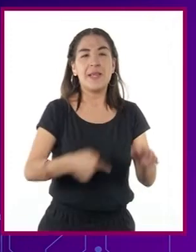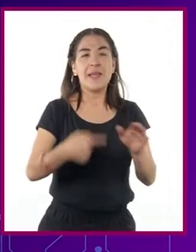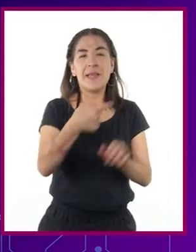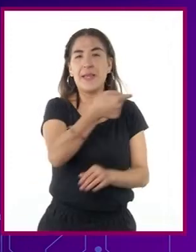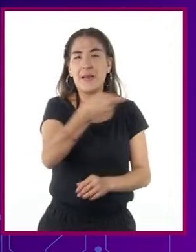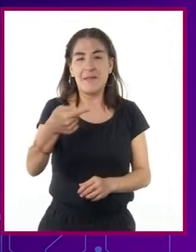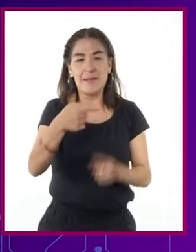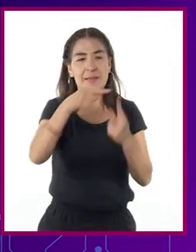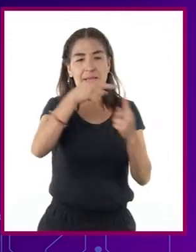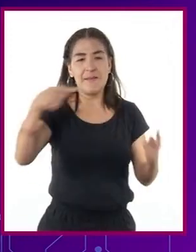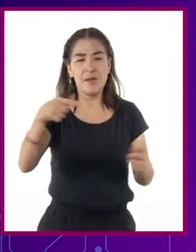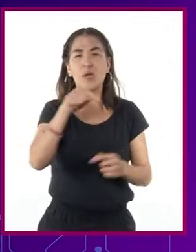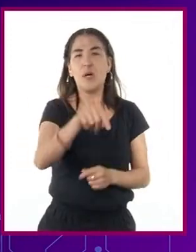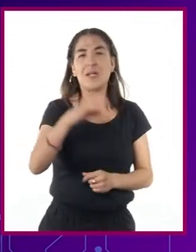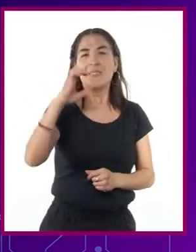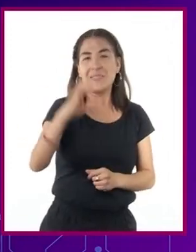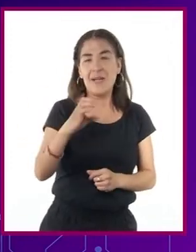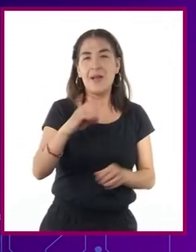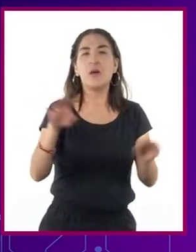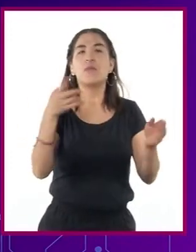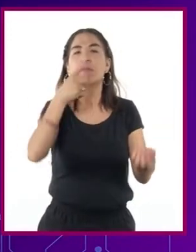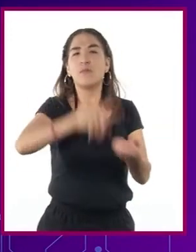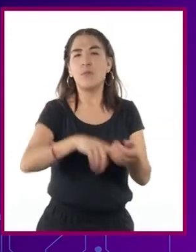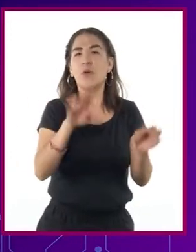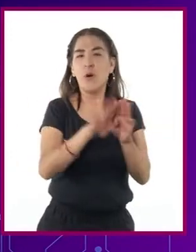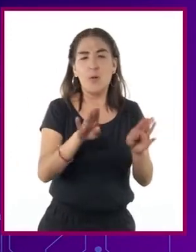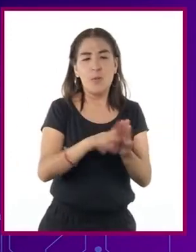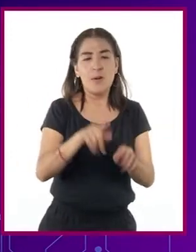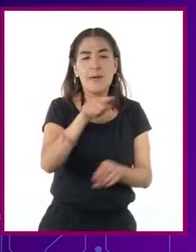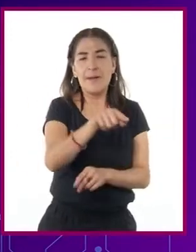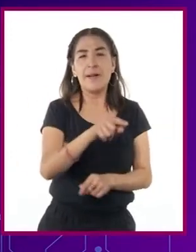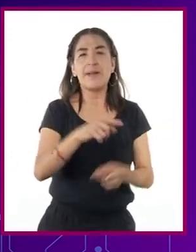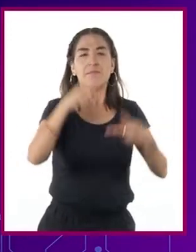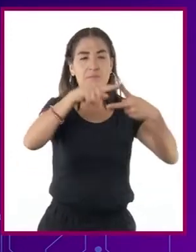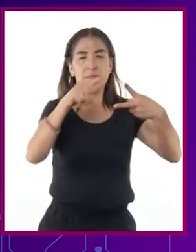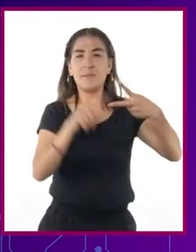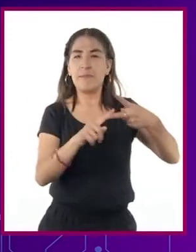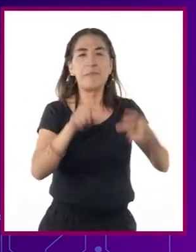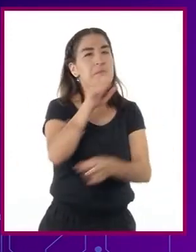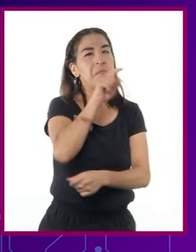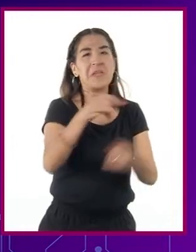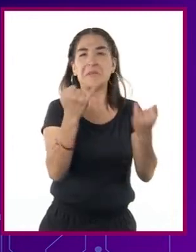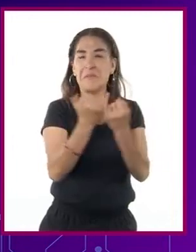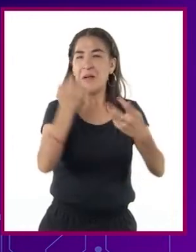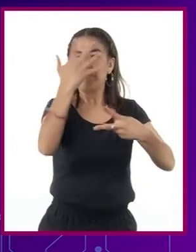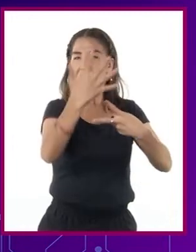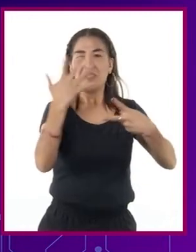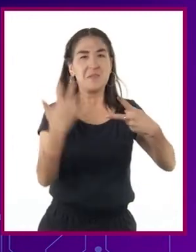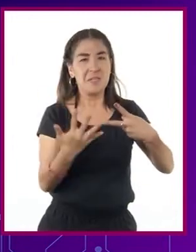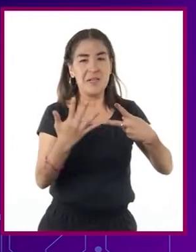C, los exponentes de la potencia del dividendo y del divisor son iguales, por